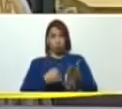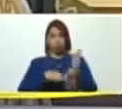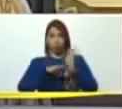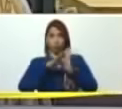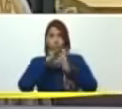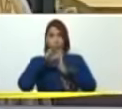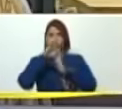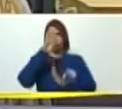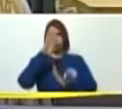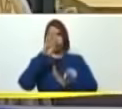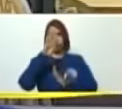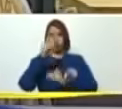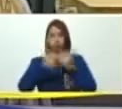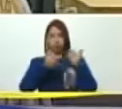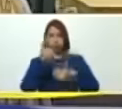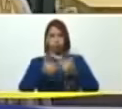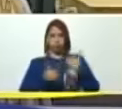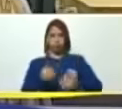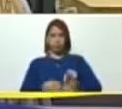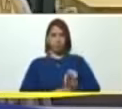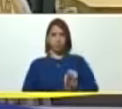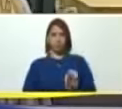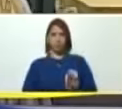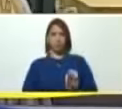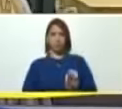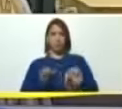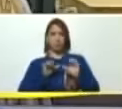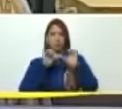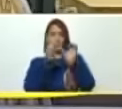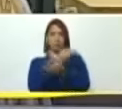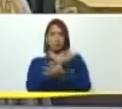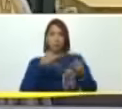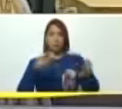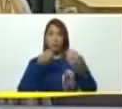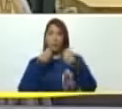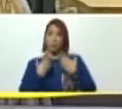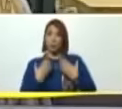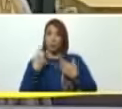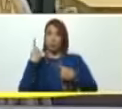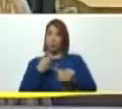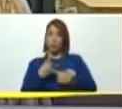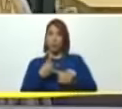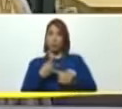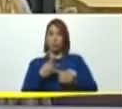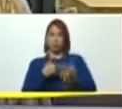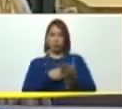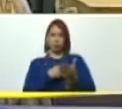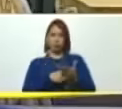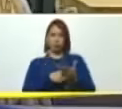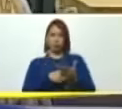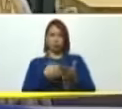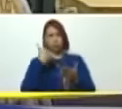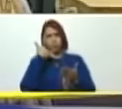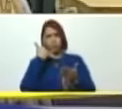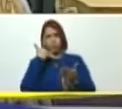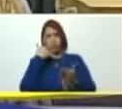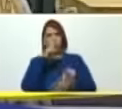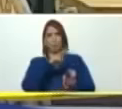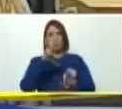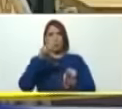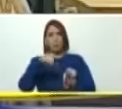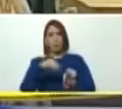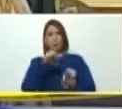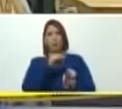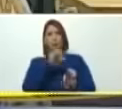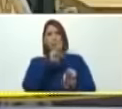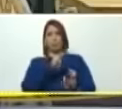que vaya creciendo, y seguir perfeccionando. Bueno, bajen ustedes la aplicación Ven APP, es muy